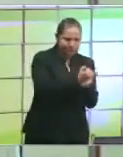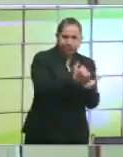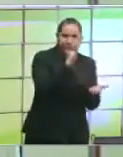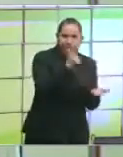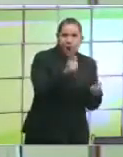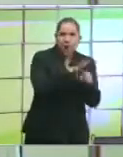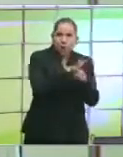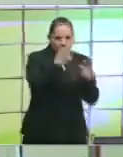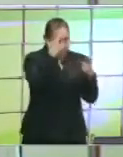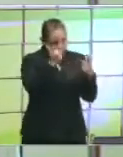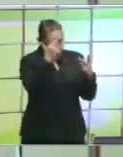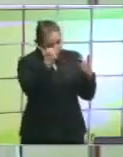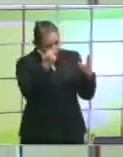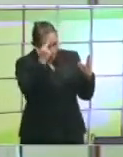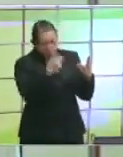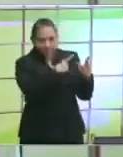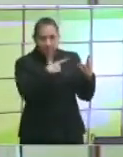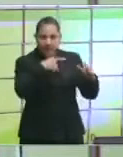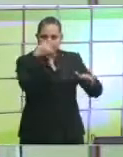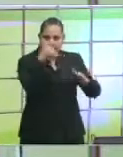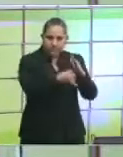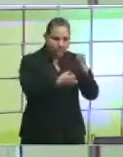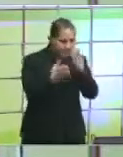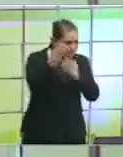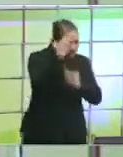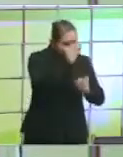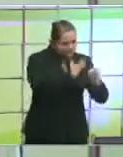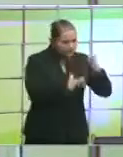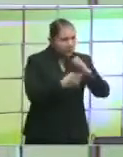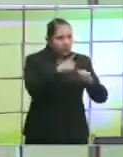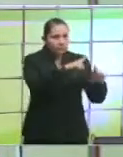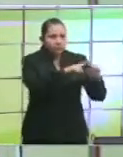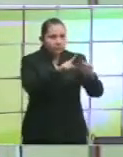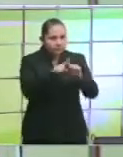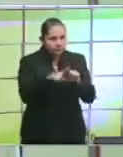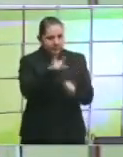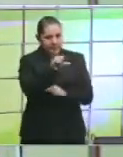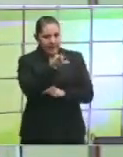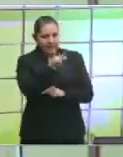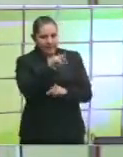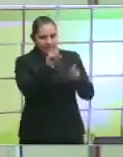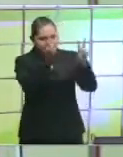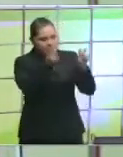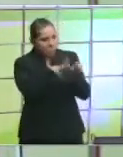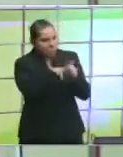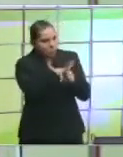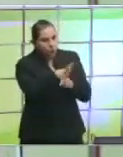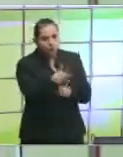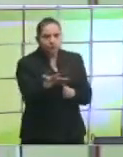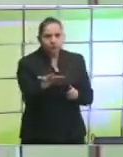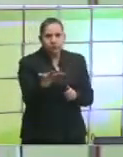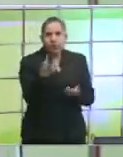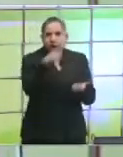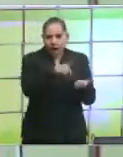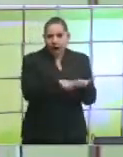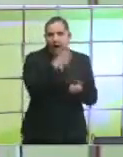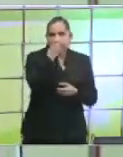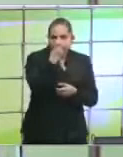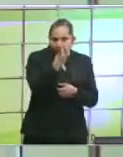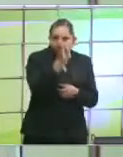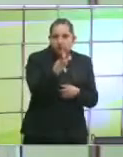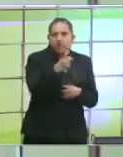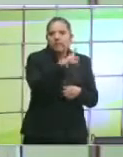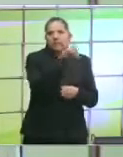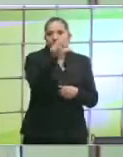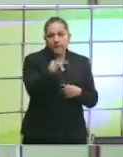y al final de cuentas es de todo lo anterior se desprende pues de todo lo anterior se puede ver desprendido casi cualquier cosa decir había una complicación enorme